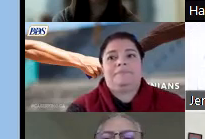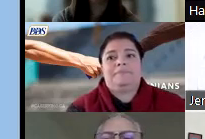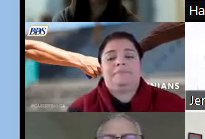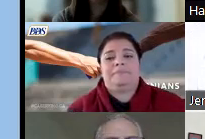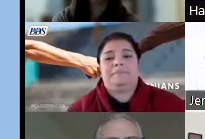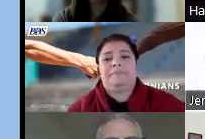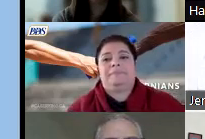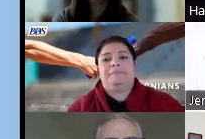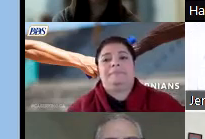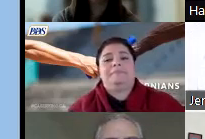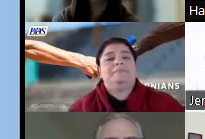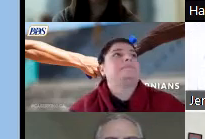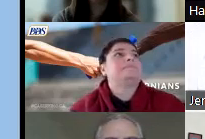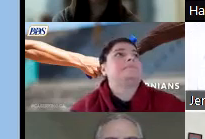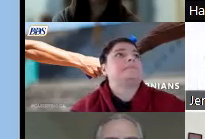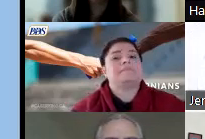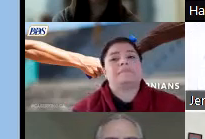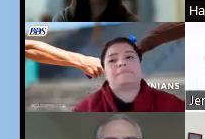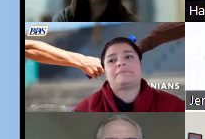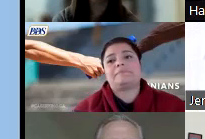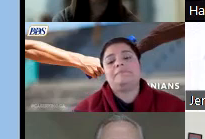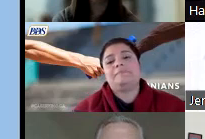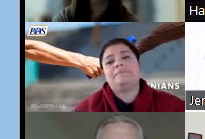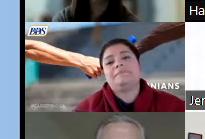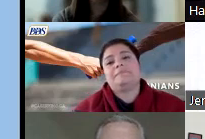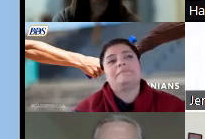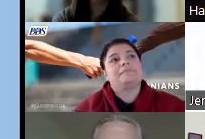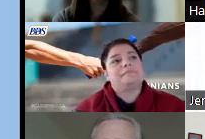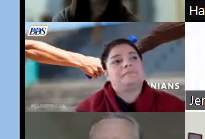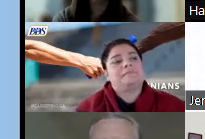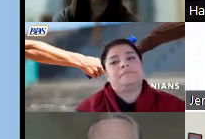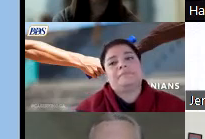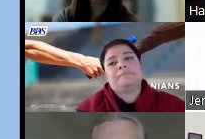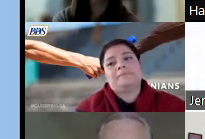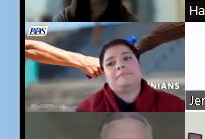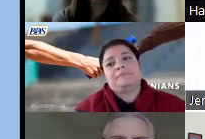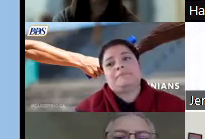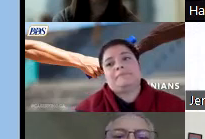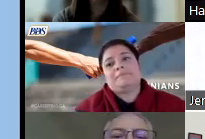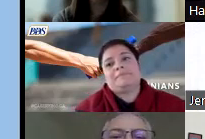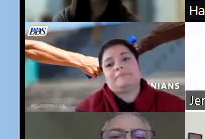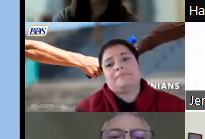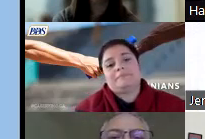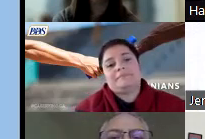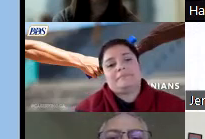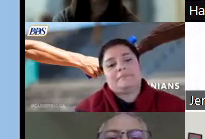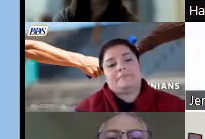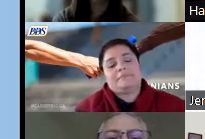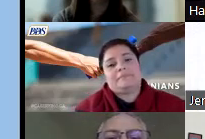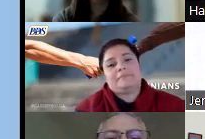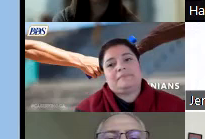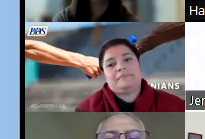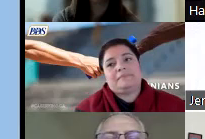esta pregunta. Y voy a leer la pregunta en voz alta. ¿Cómo usted propondría